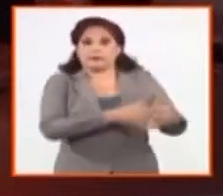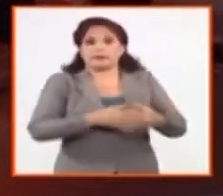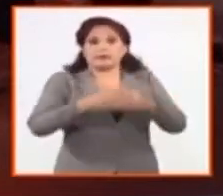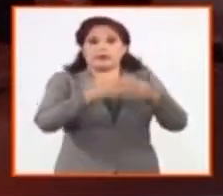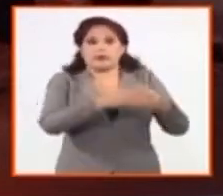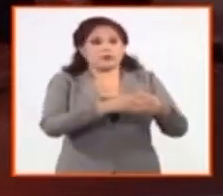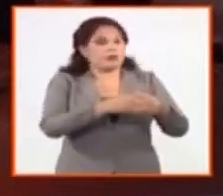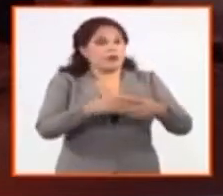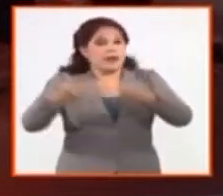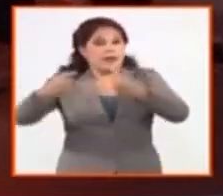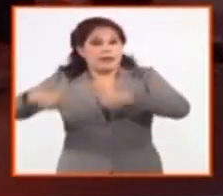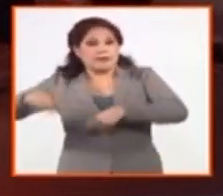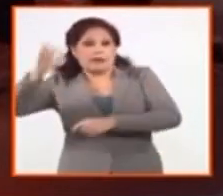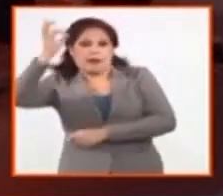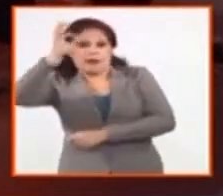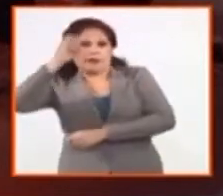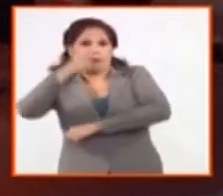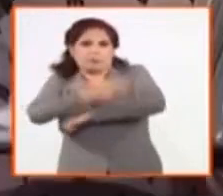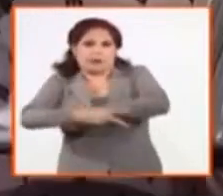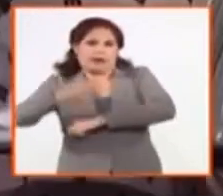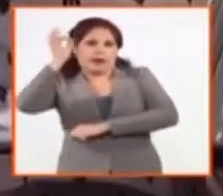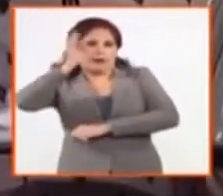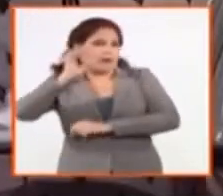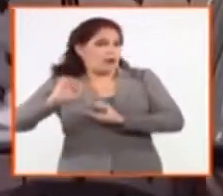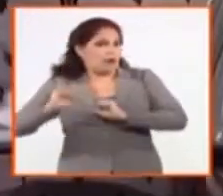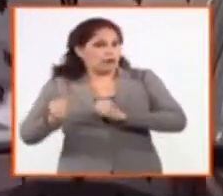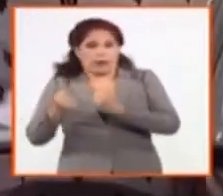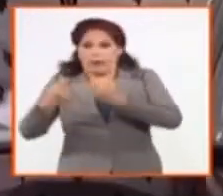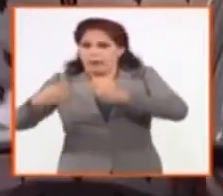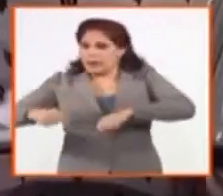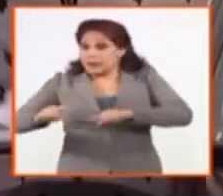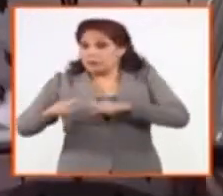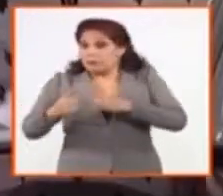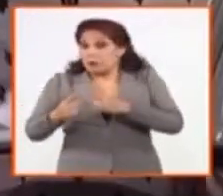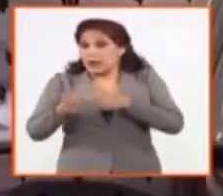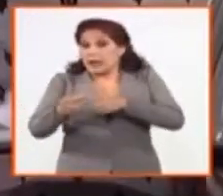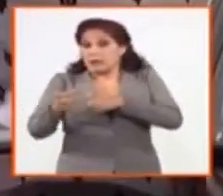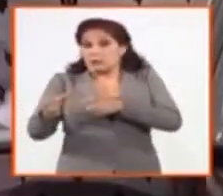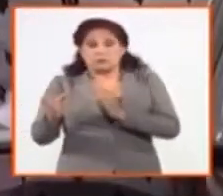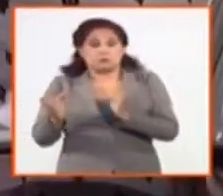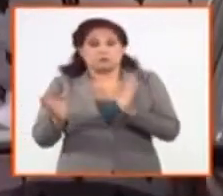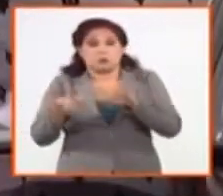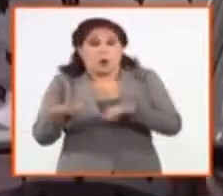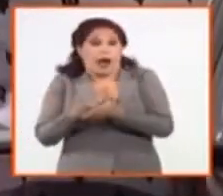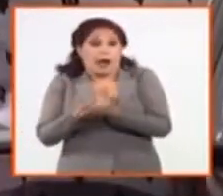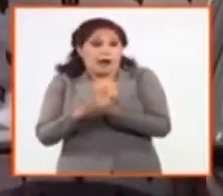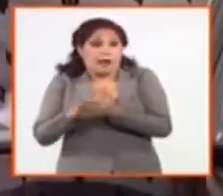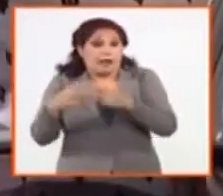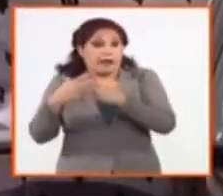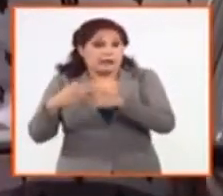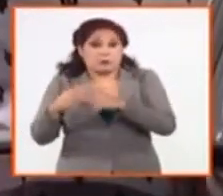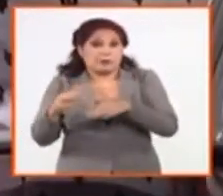de Afganistán. Por los resultados que había tenido la guerra. Y quería